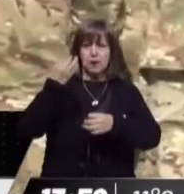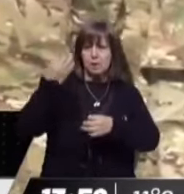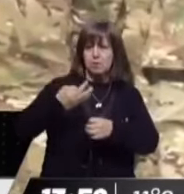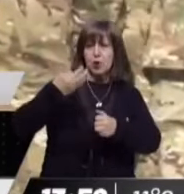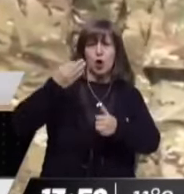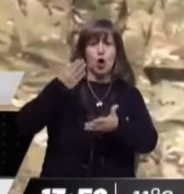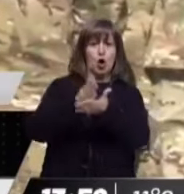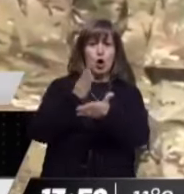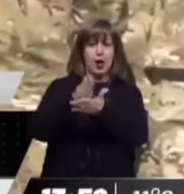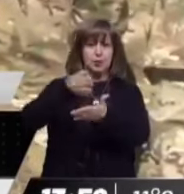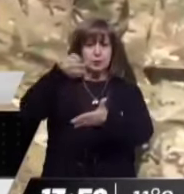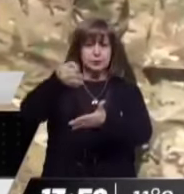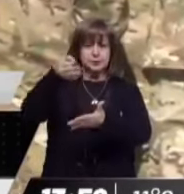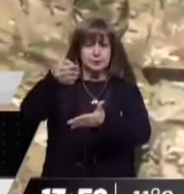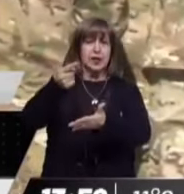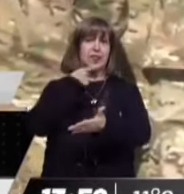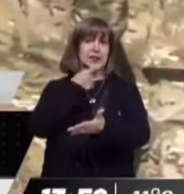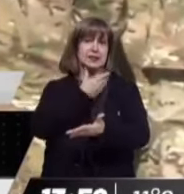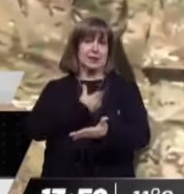Y venimos